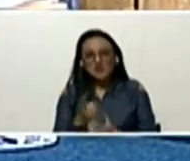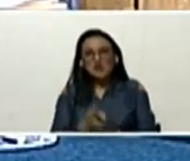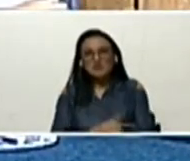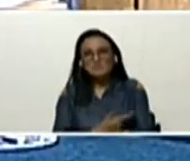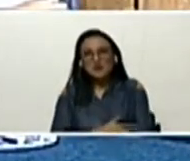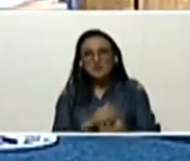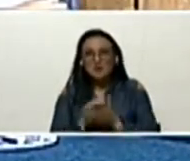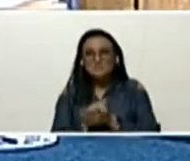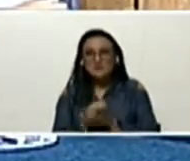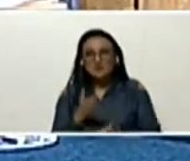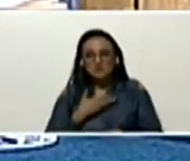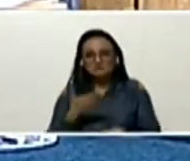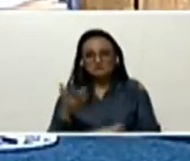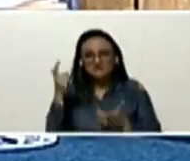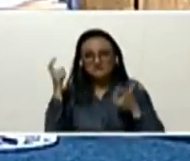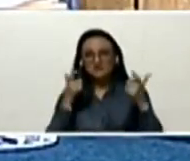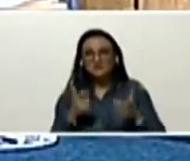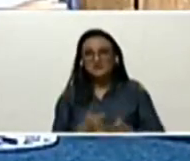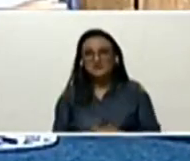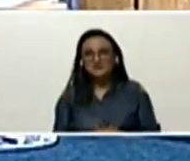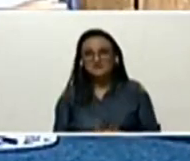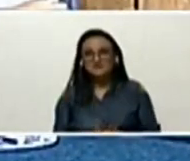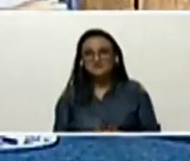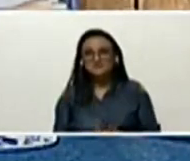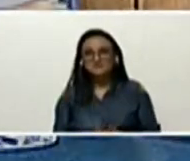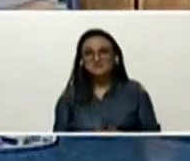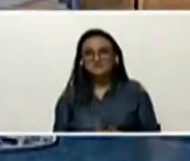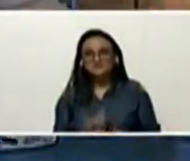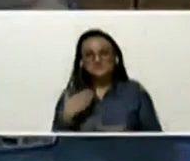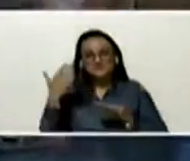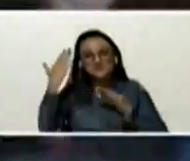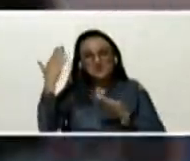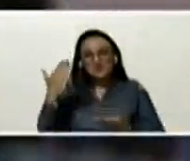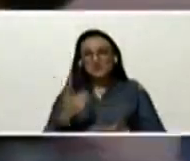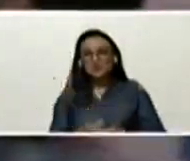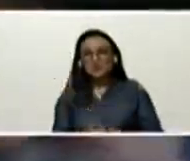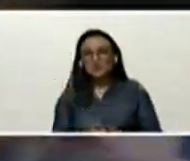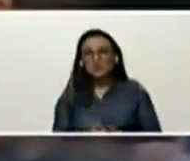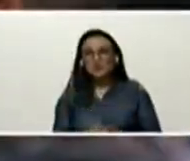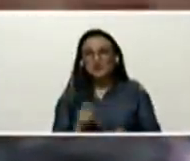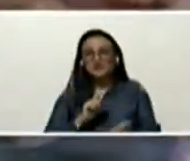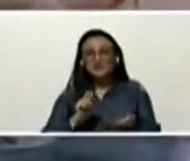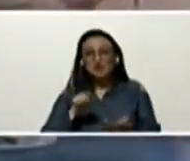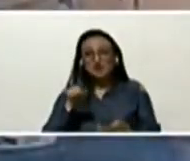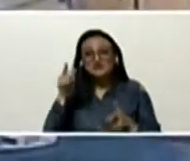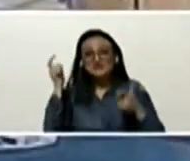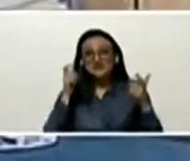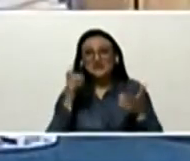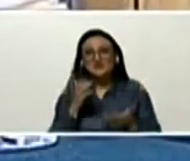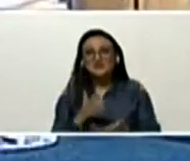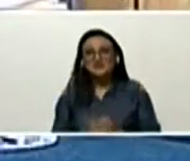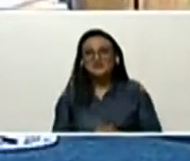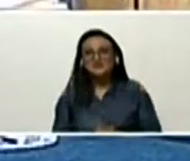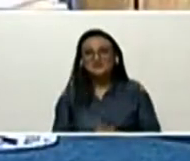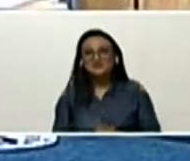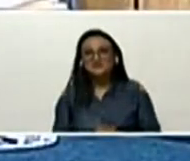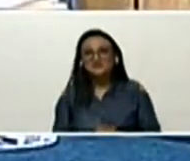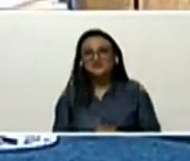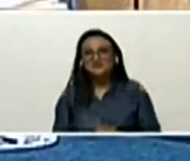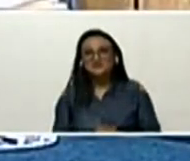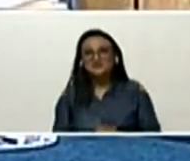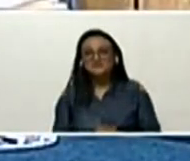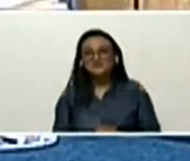hermano, amigo de nuestro comandante Hugo Chávez. Mi saludo, pues, el editor de Chávez, como dice Ernesto Villegas.